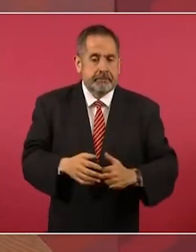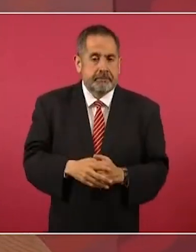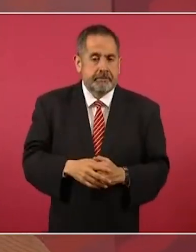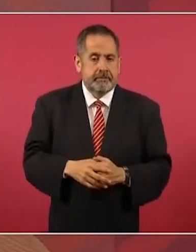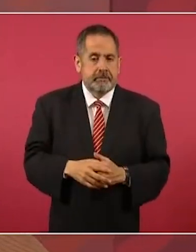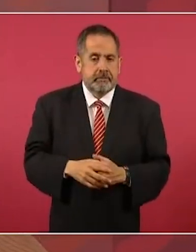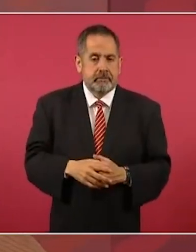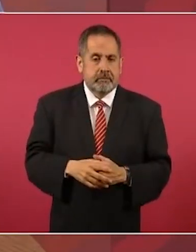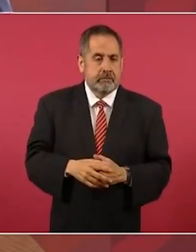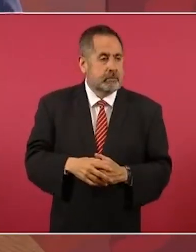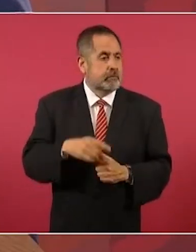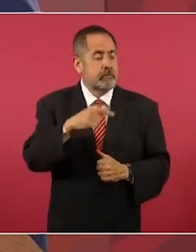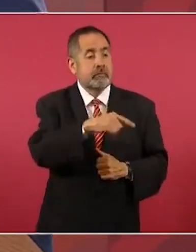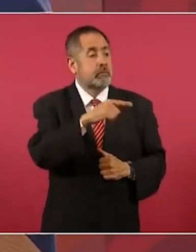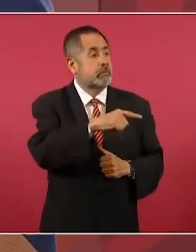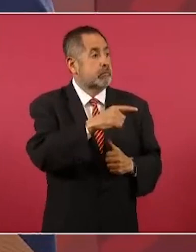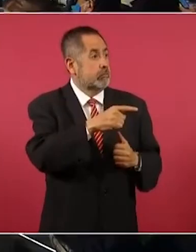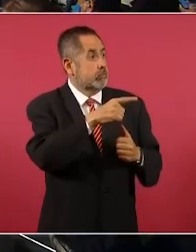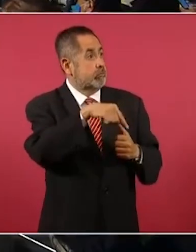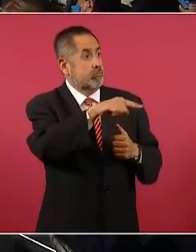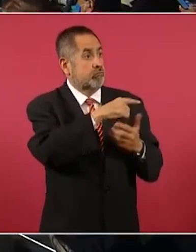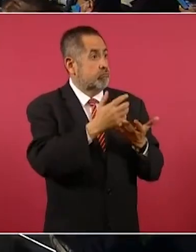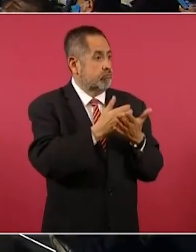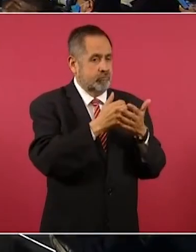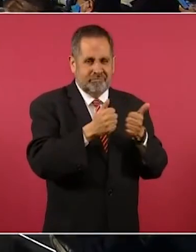de que si le va bien a los de arriba,